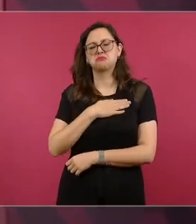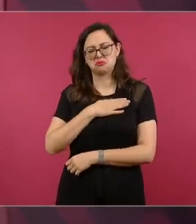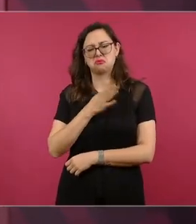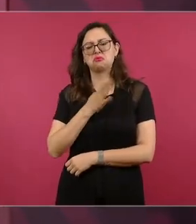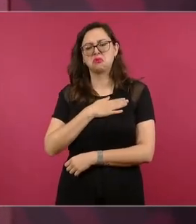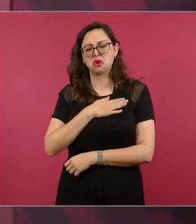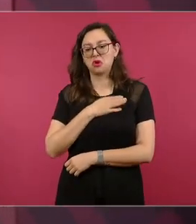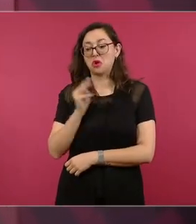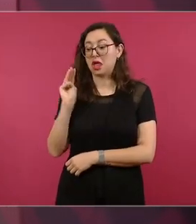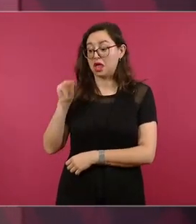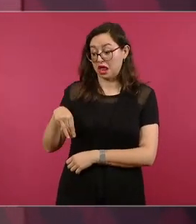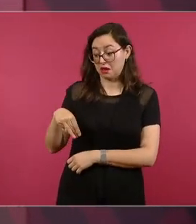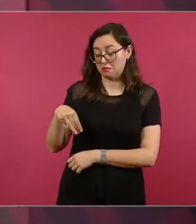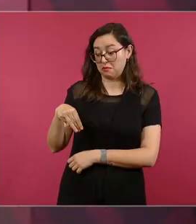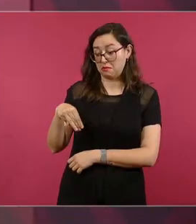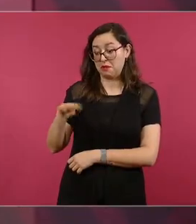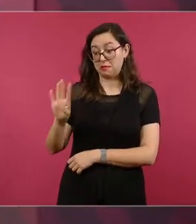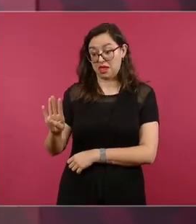buena y había una E